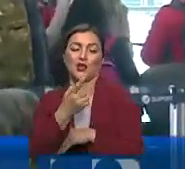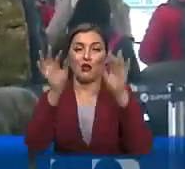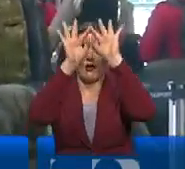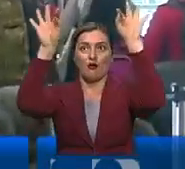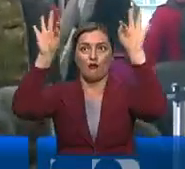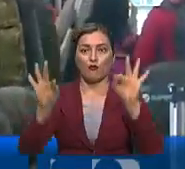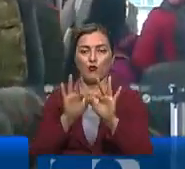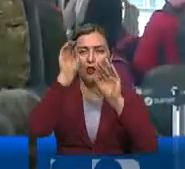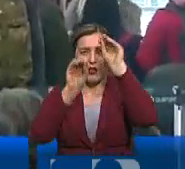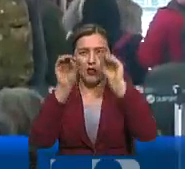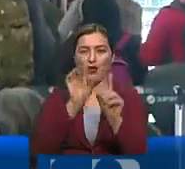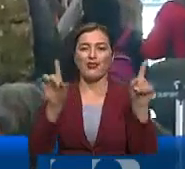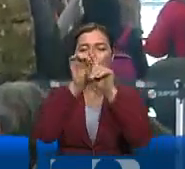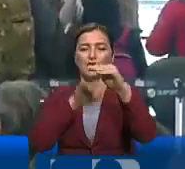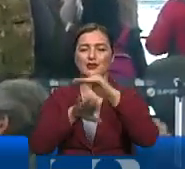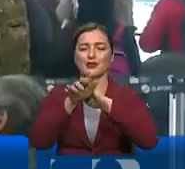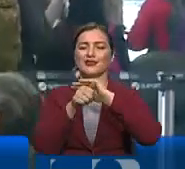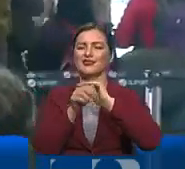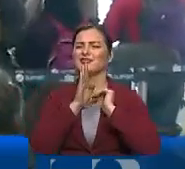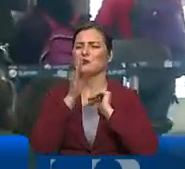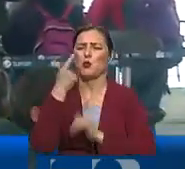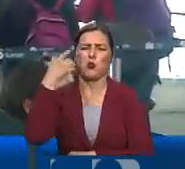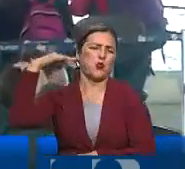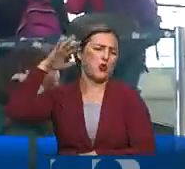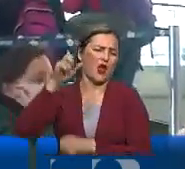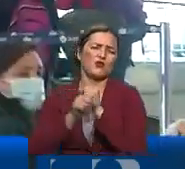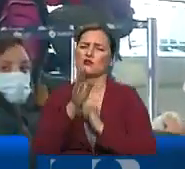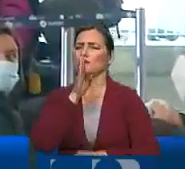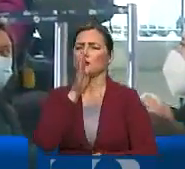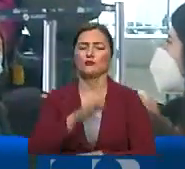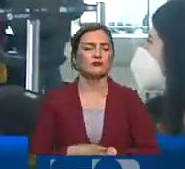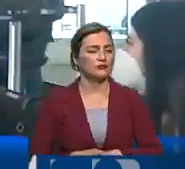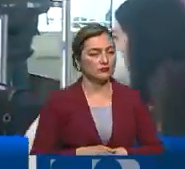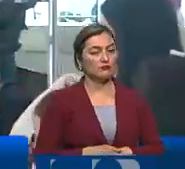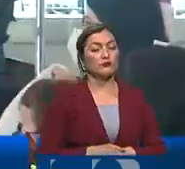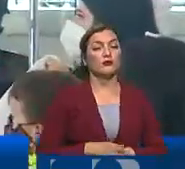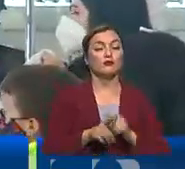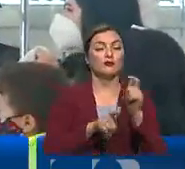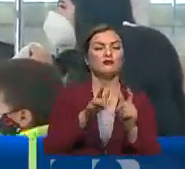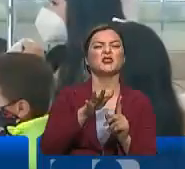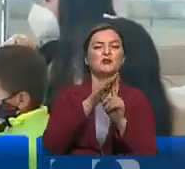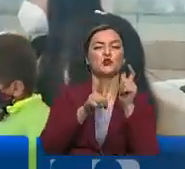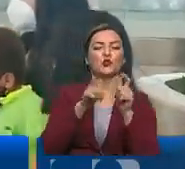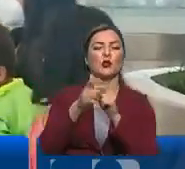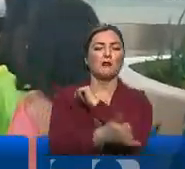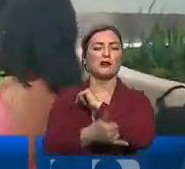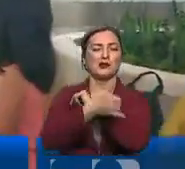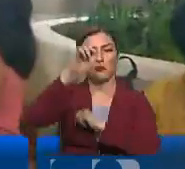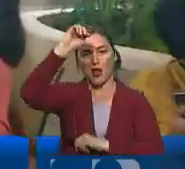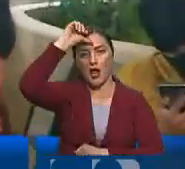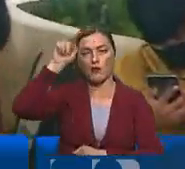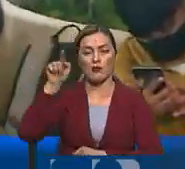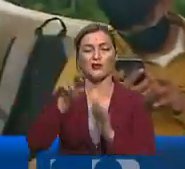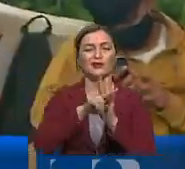supuesto, el formulario de ingreso a Galápagos, que es un requisito que siempre existe. Tengo entendido que hay un requisito especial para las personas que vienen del país